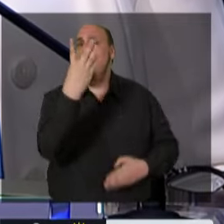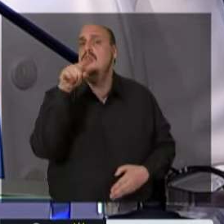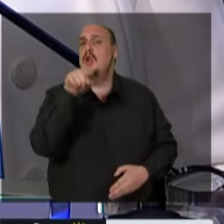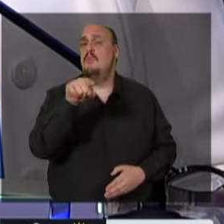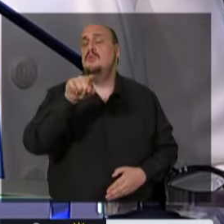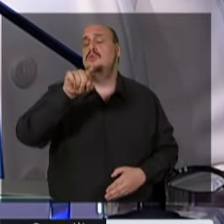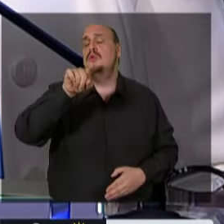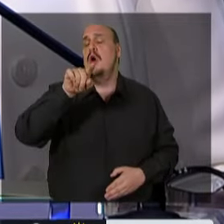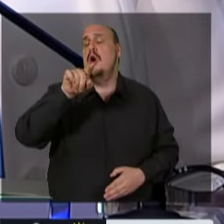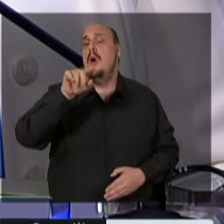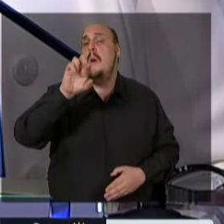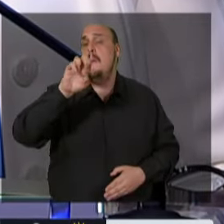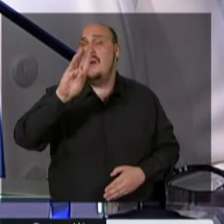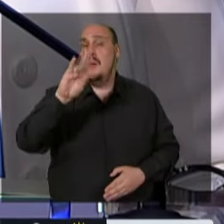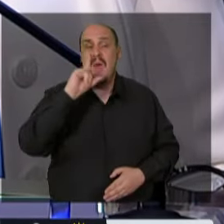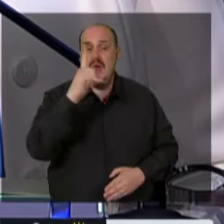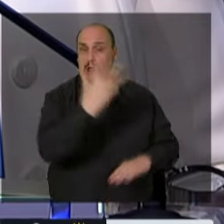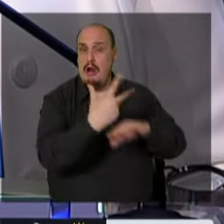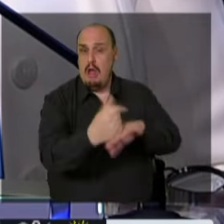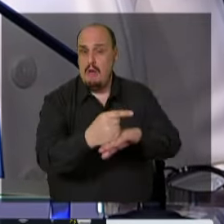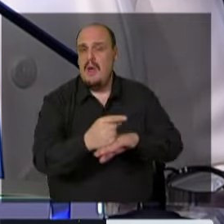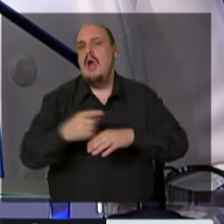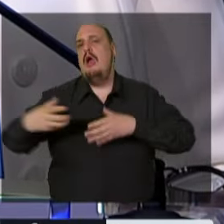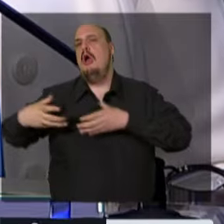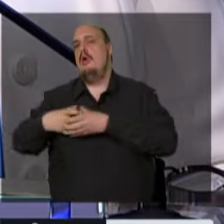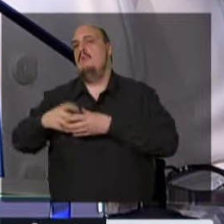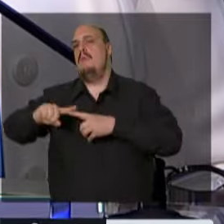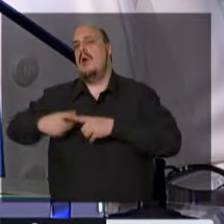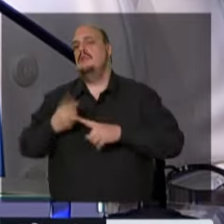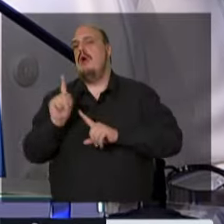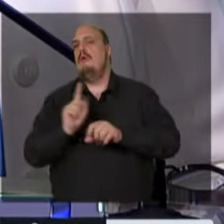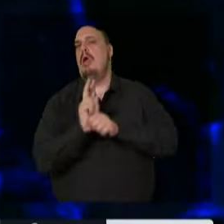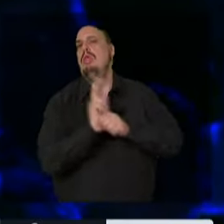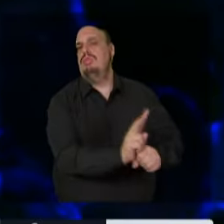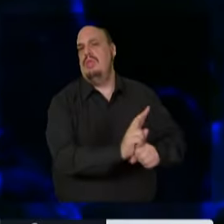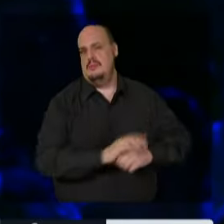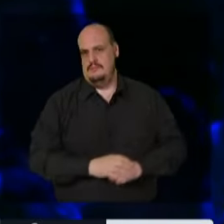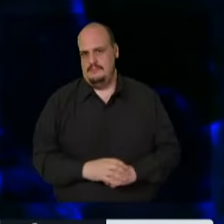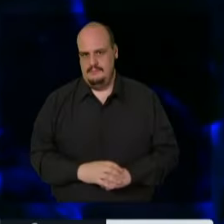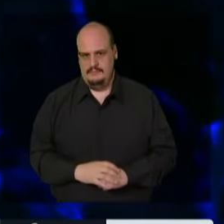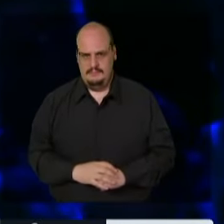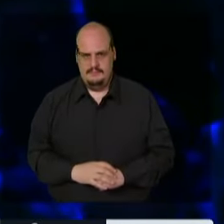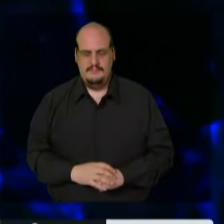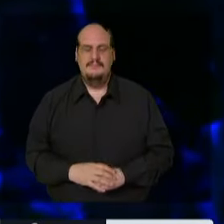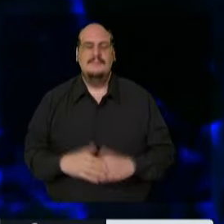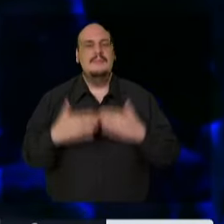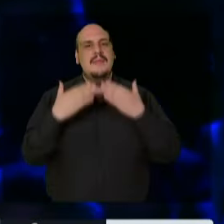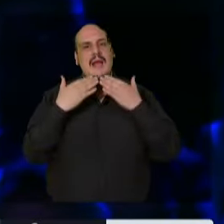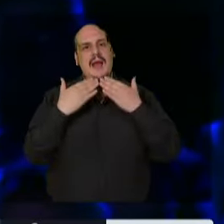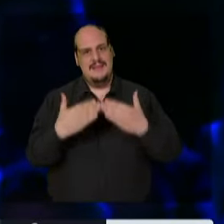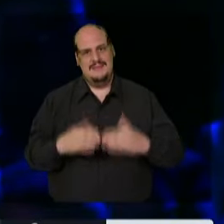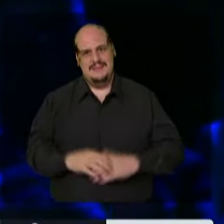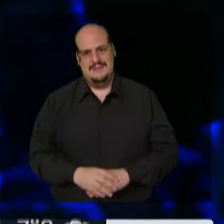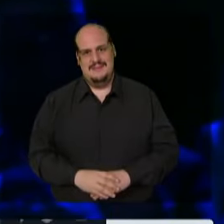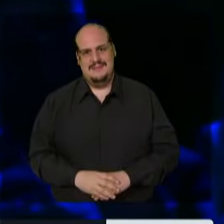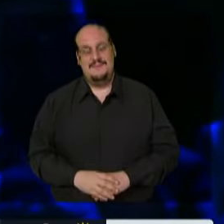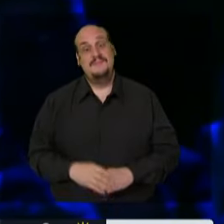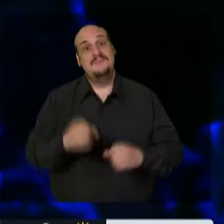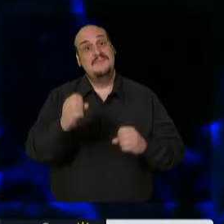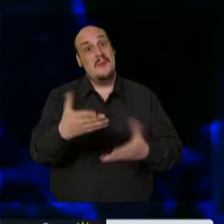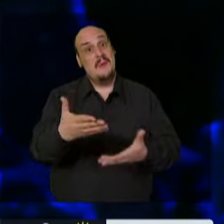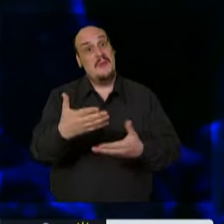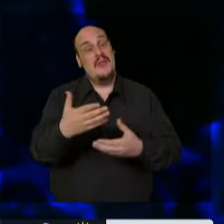del PBI con la protección de algunos sectores de la política argentina. Gracias. Bienvenido